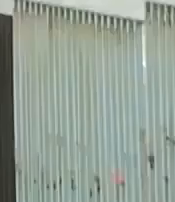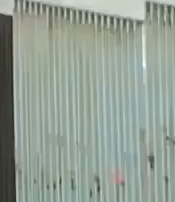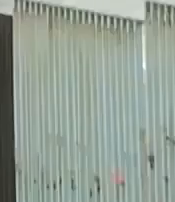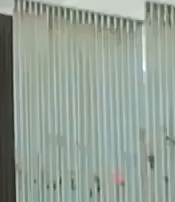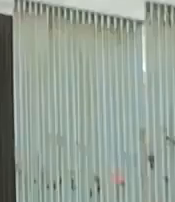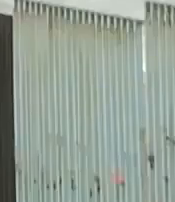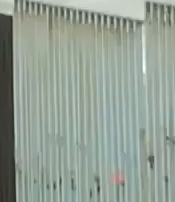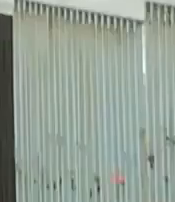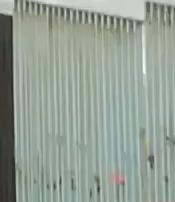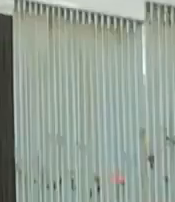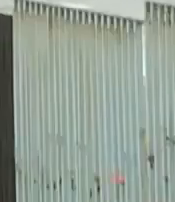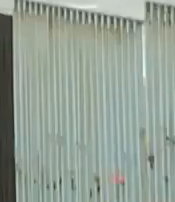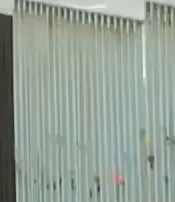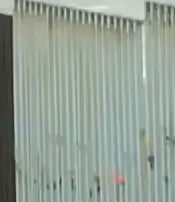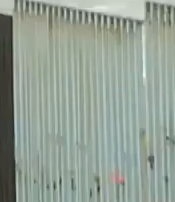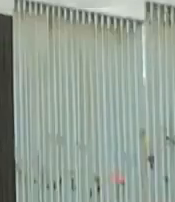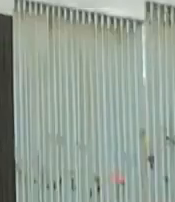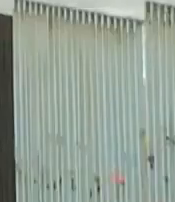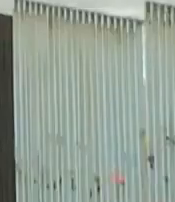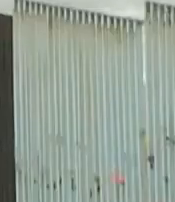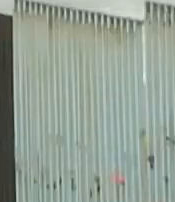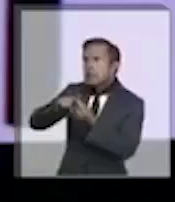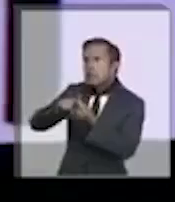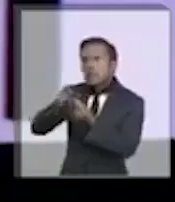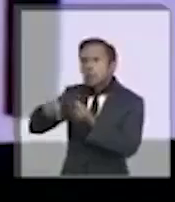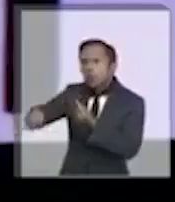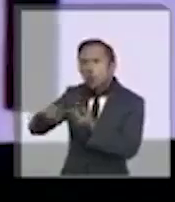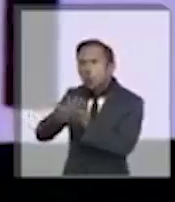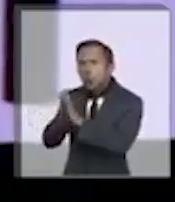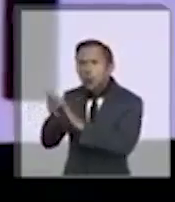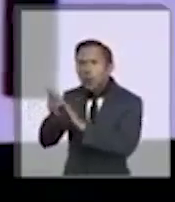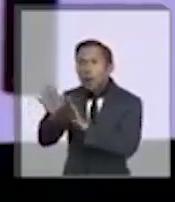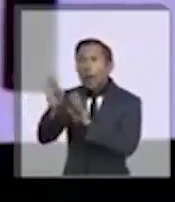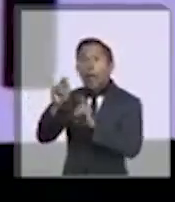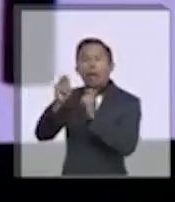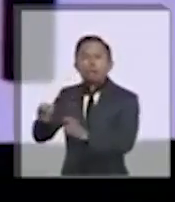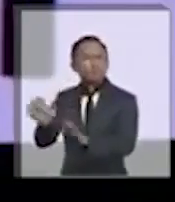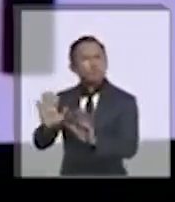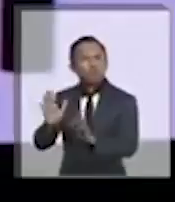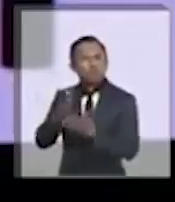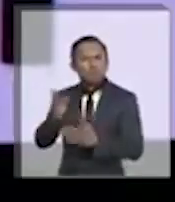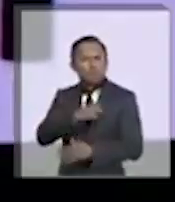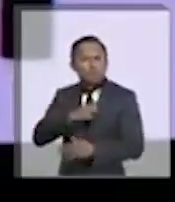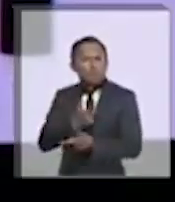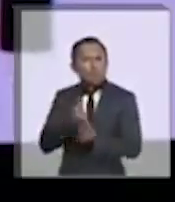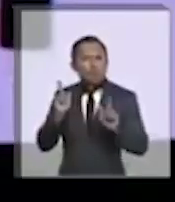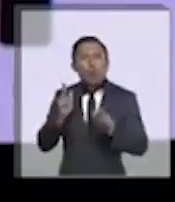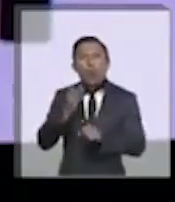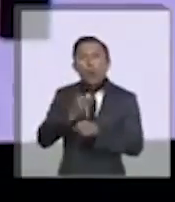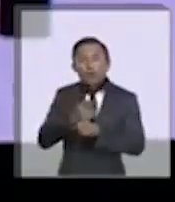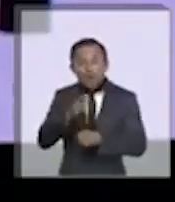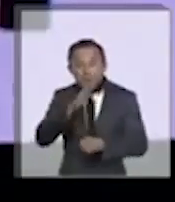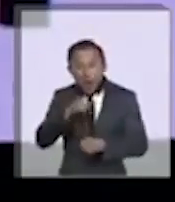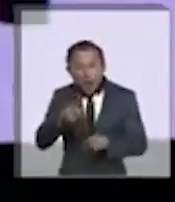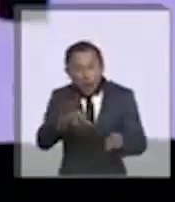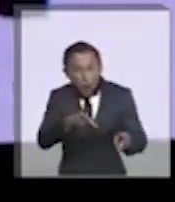en lo ridículo. Y en lugar de dar votos, ¡dan pena! Tal es el caso del candidato presidencial independiente Jaime Rodríguez Calderón, mejor